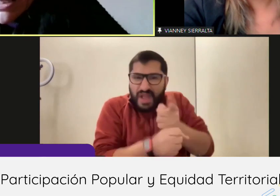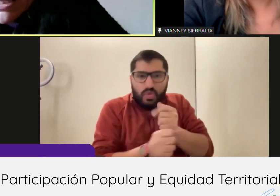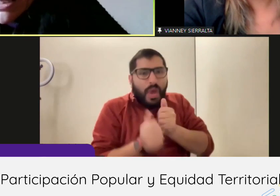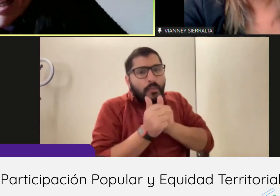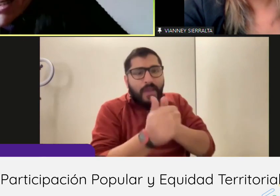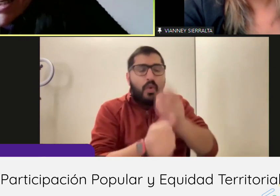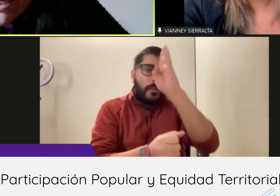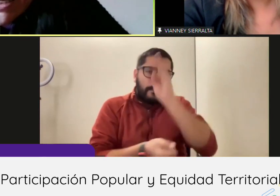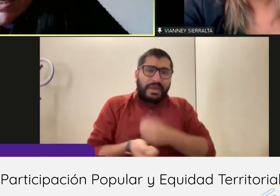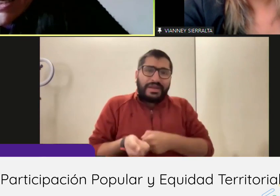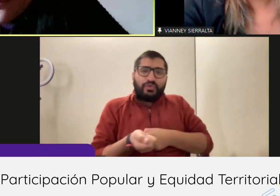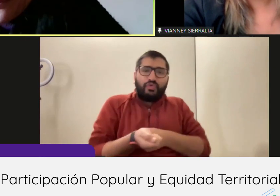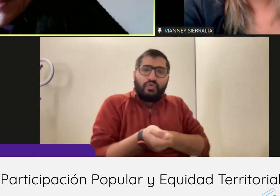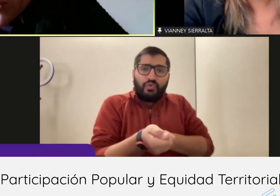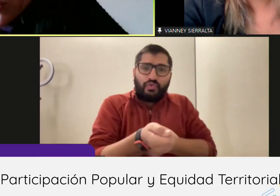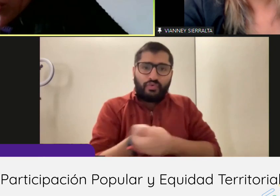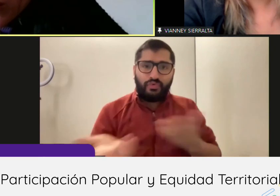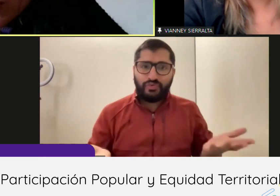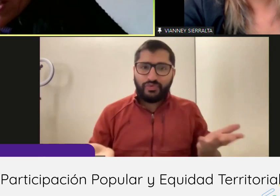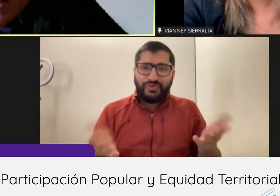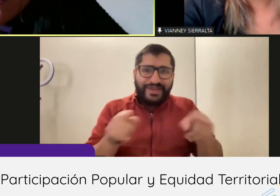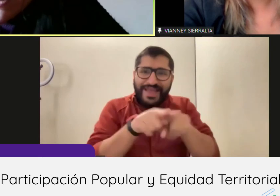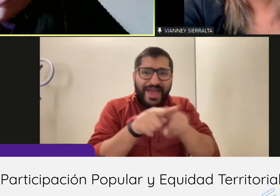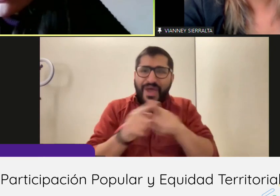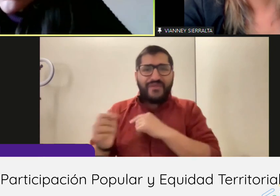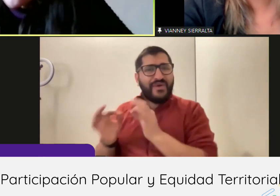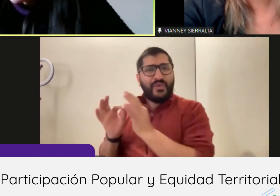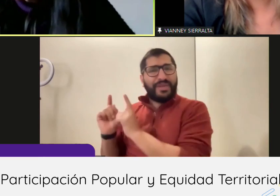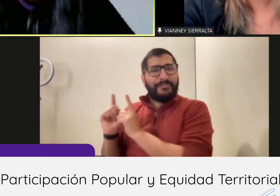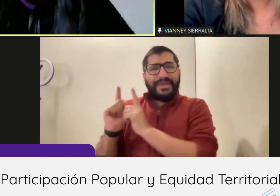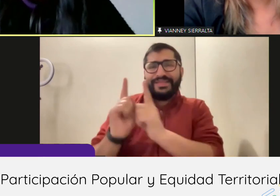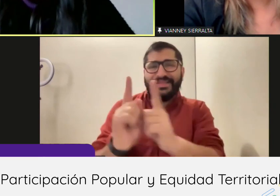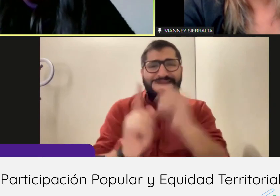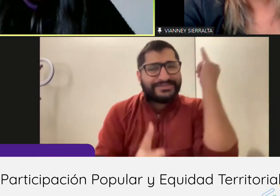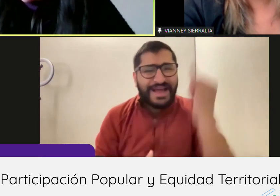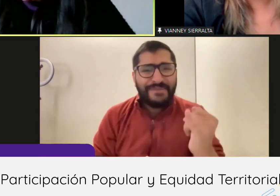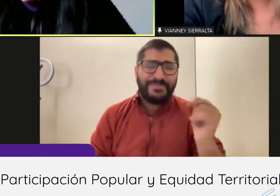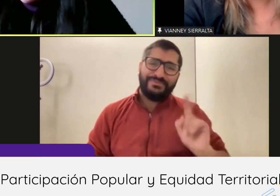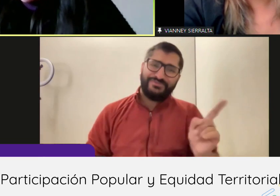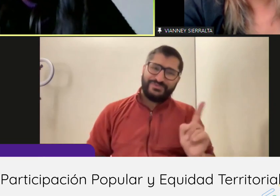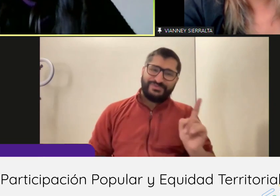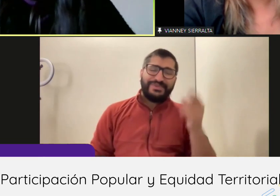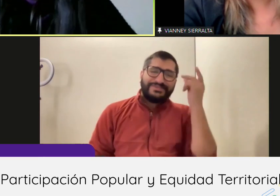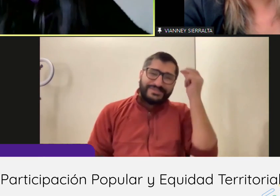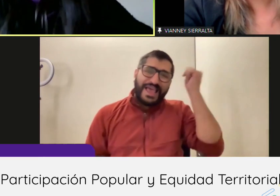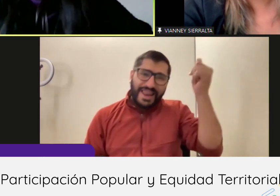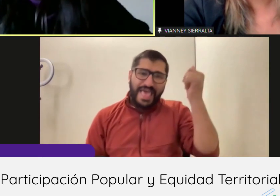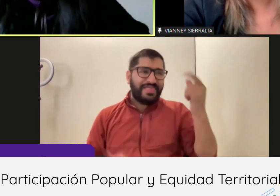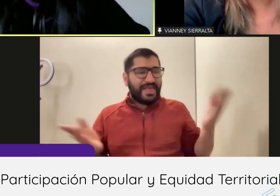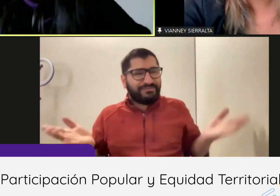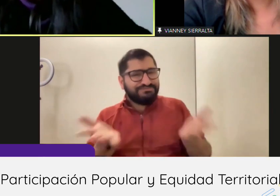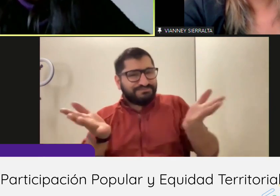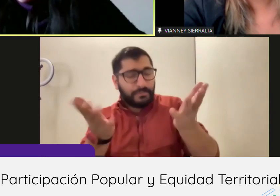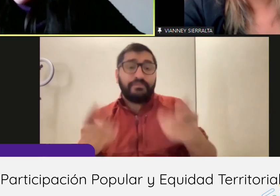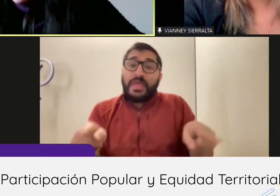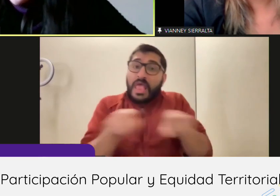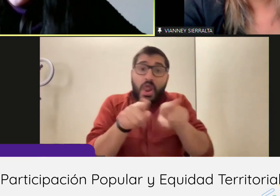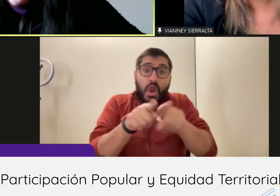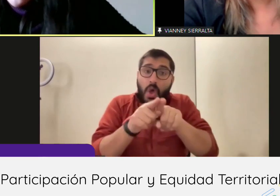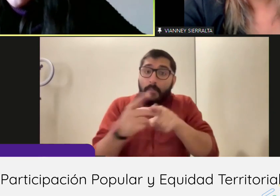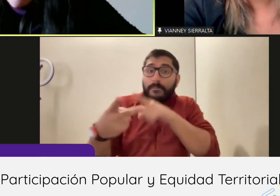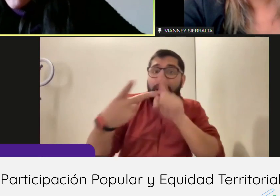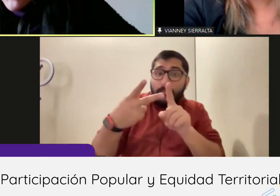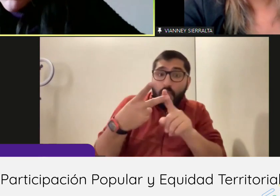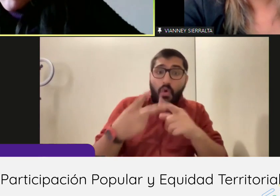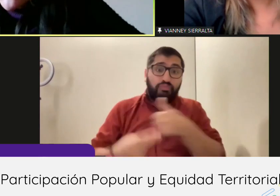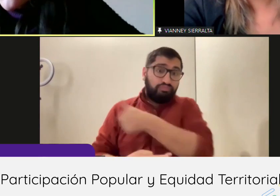algún intérprete. Nosotros nos sentimos en ese aspecto que siempre tenemos que estar, ¿no es cierto?,